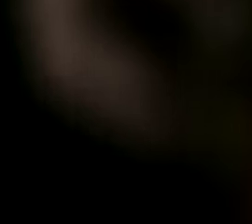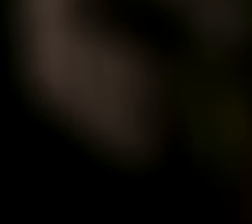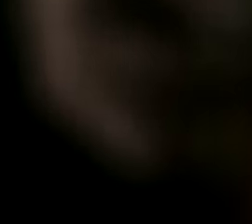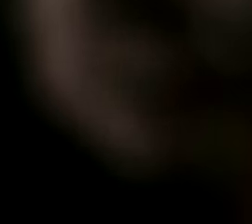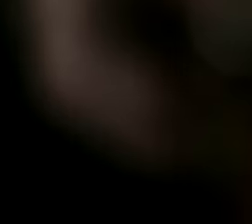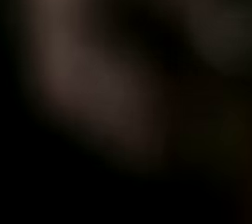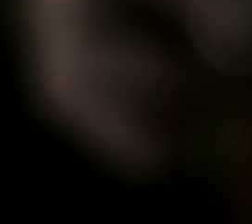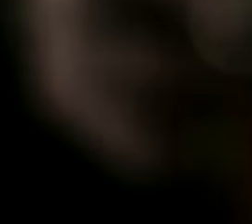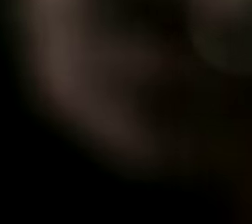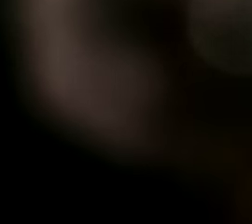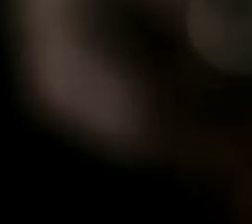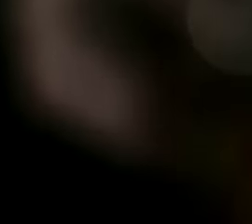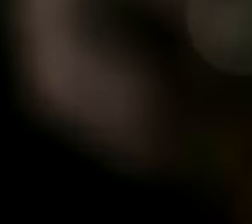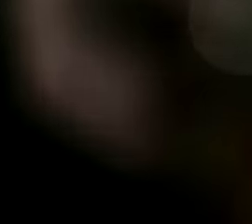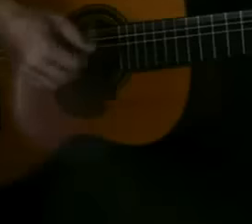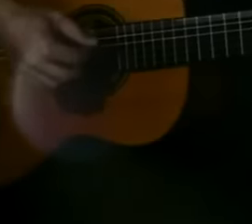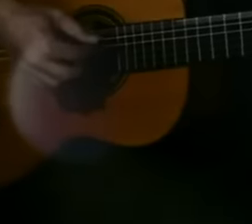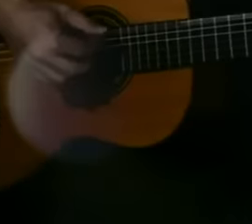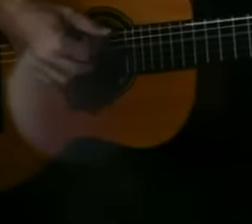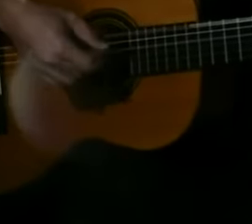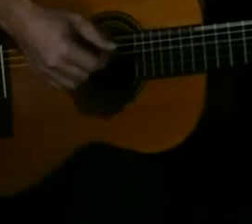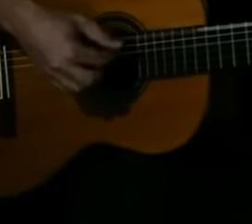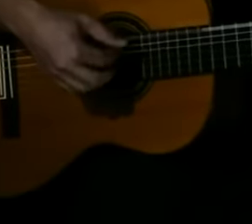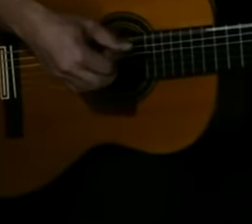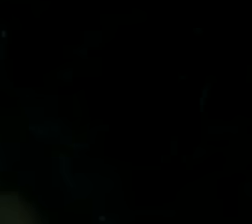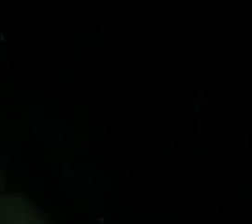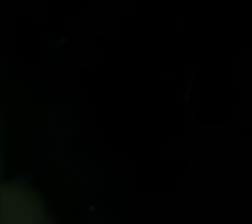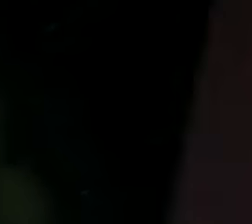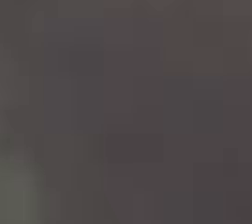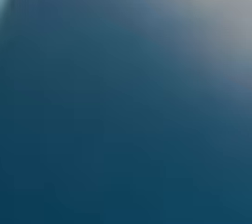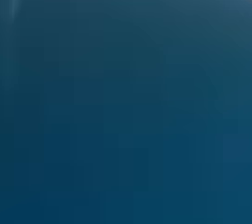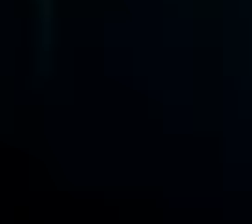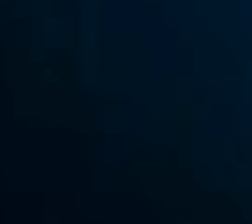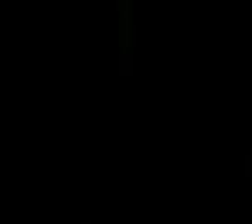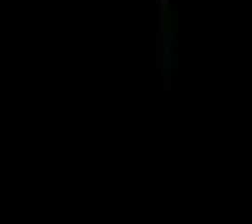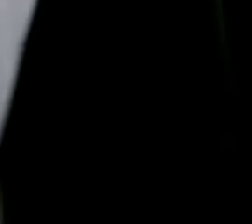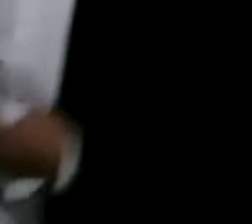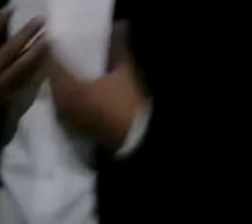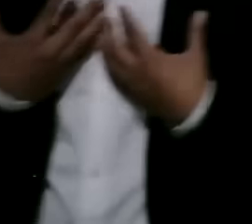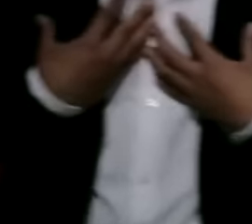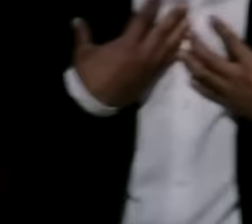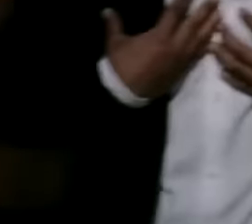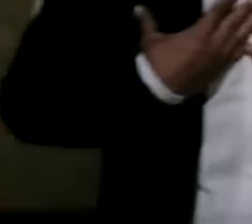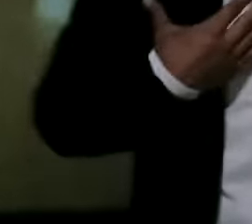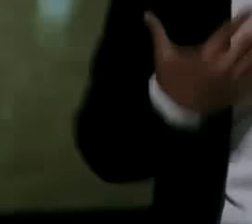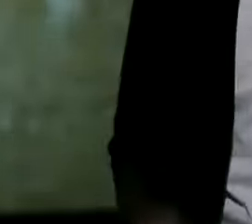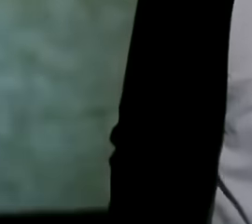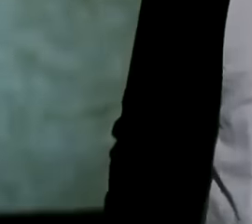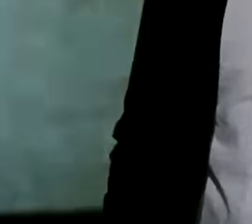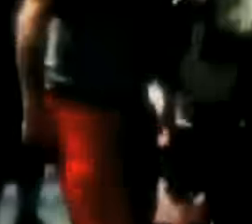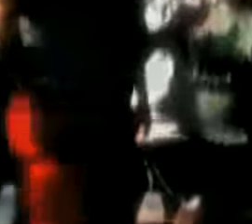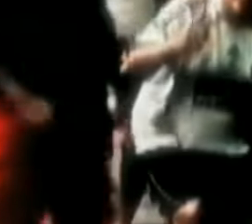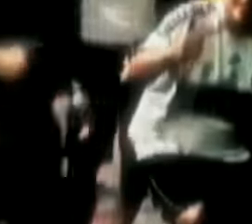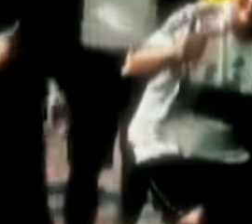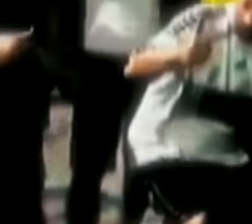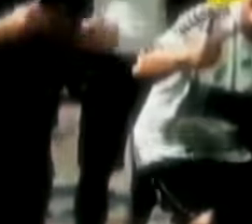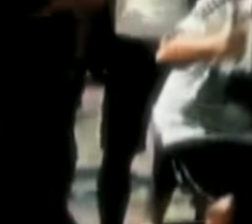A veces me resigno, a veces me quiero escapar. Pero yo nací